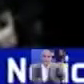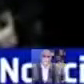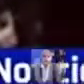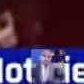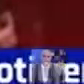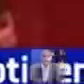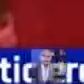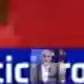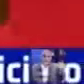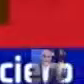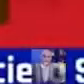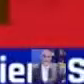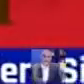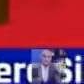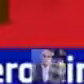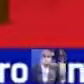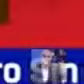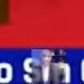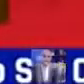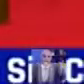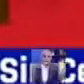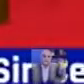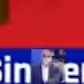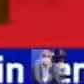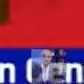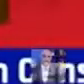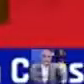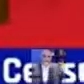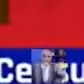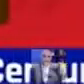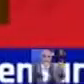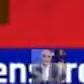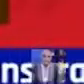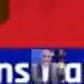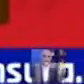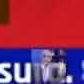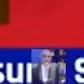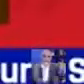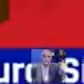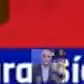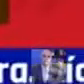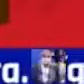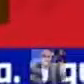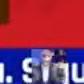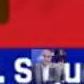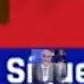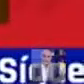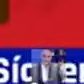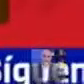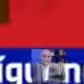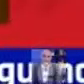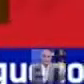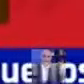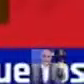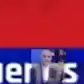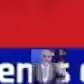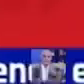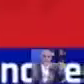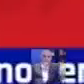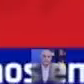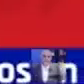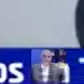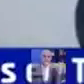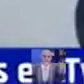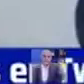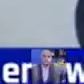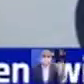respalda los desfiguros de Lili Téllez, insisto, en el Senado de la República, Ricardo. Así es, y bueno,